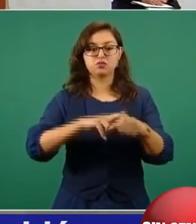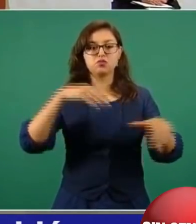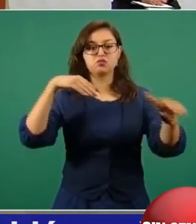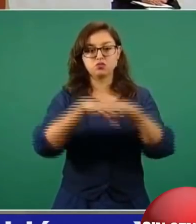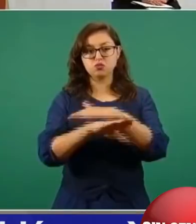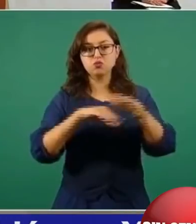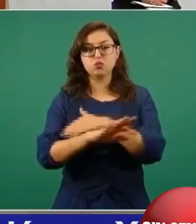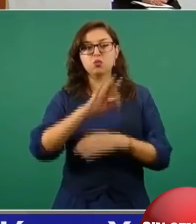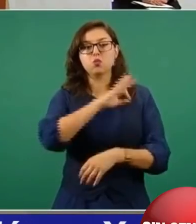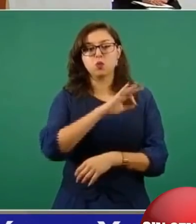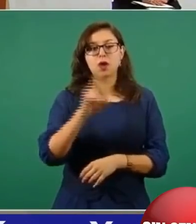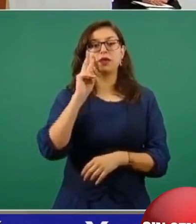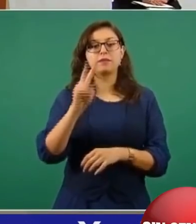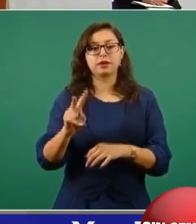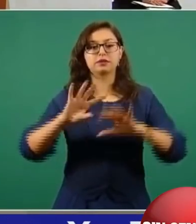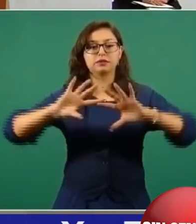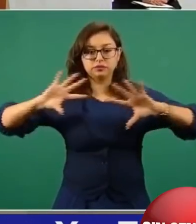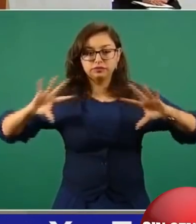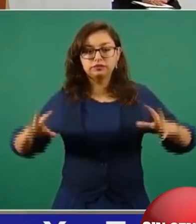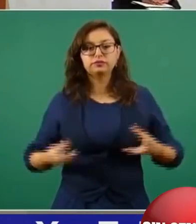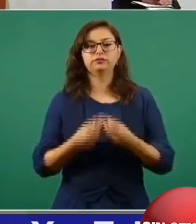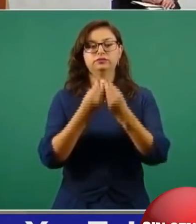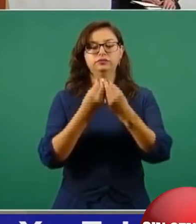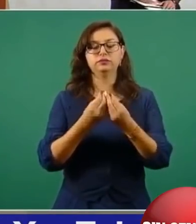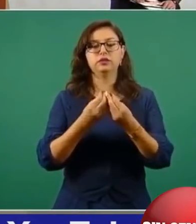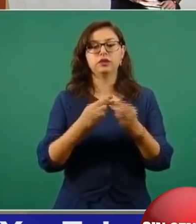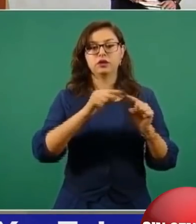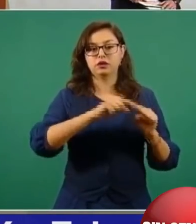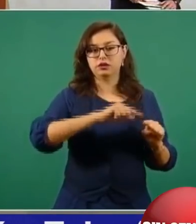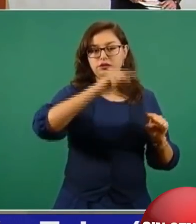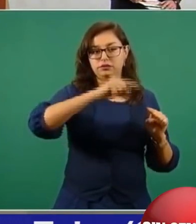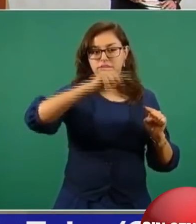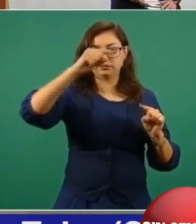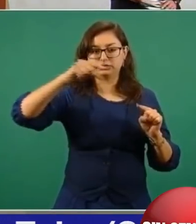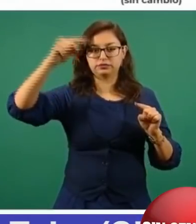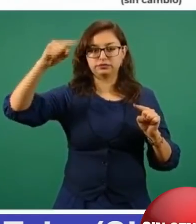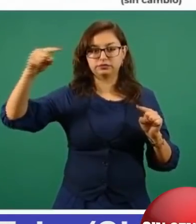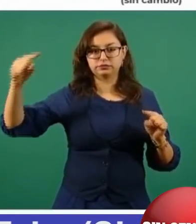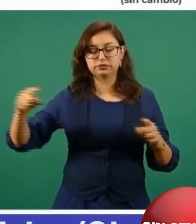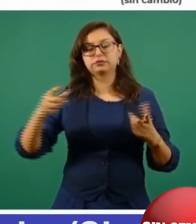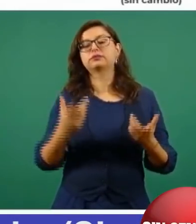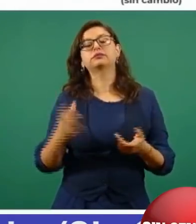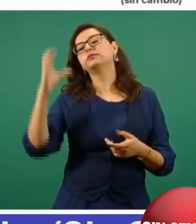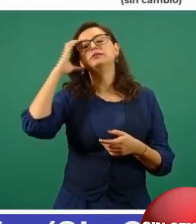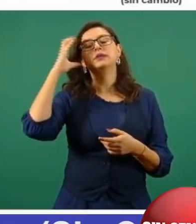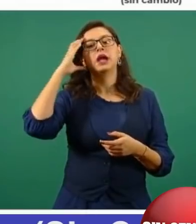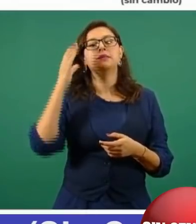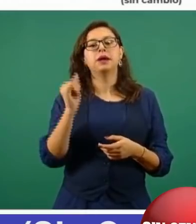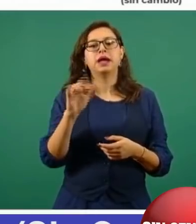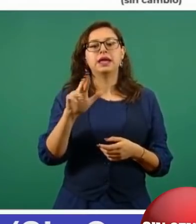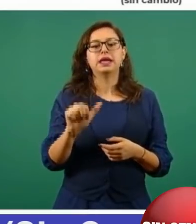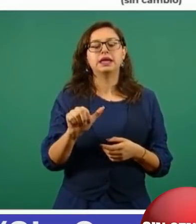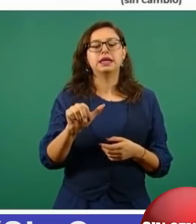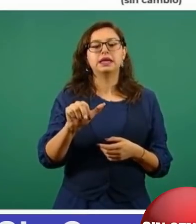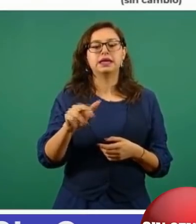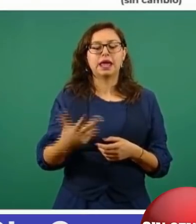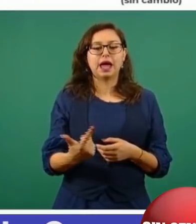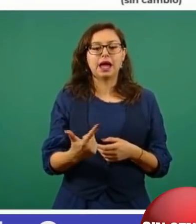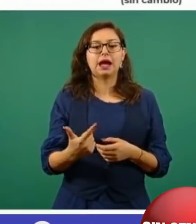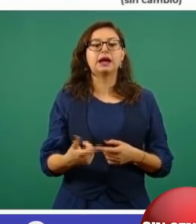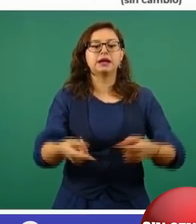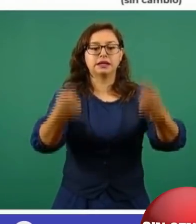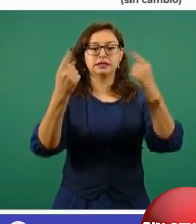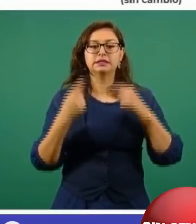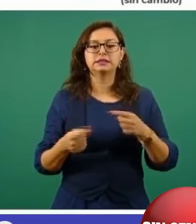línea de hasta arriba es la suma de personas que están hospitalizadas en camas de uso general, enseguida una línea más oscura de